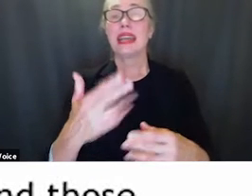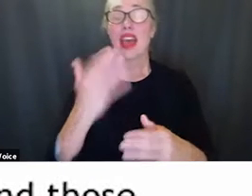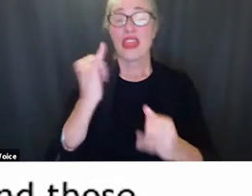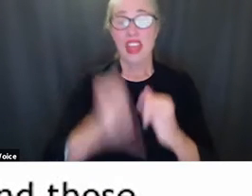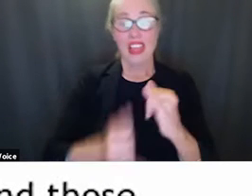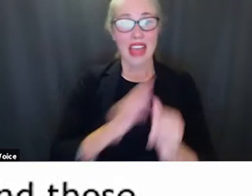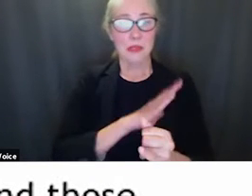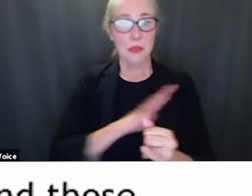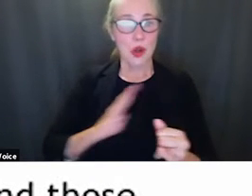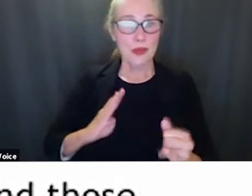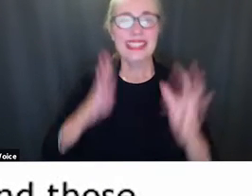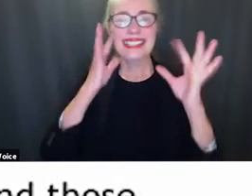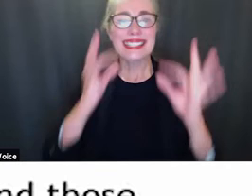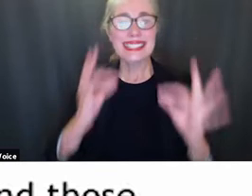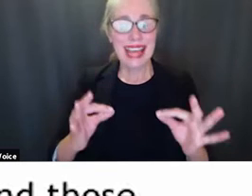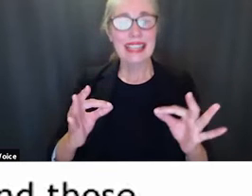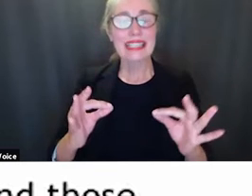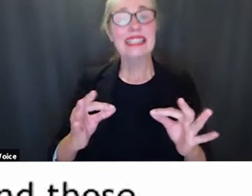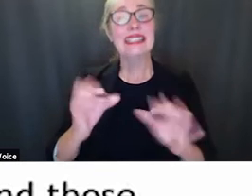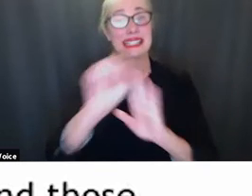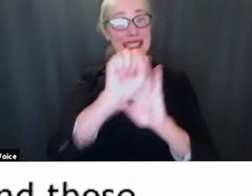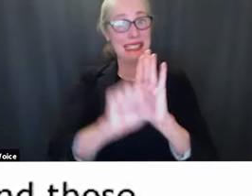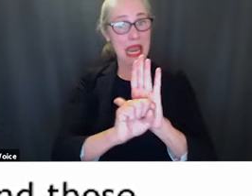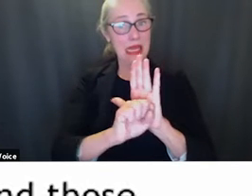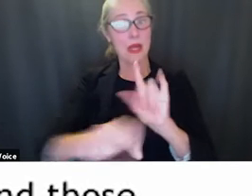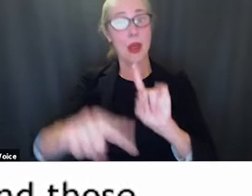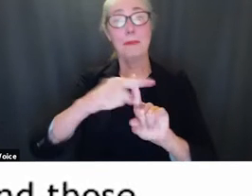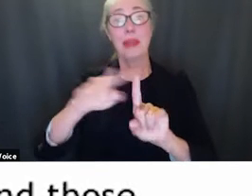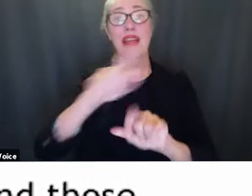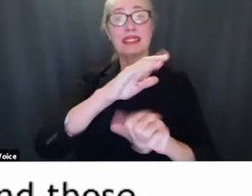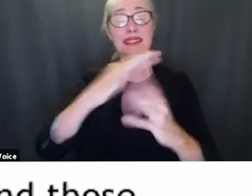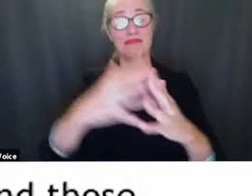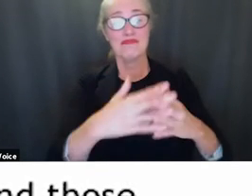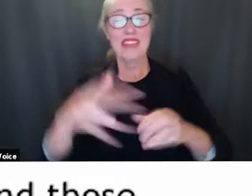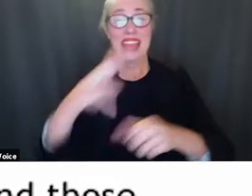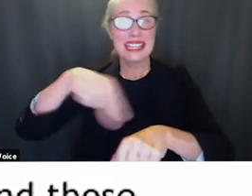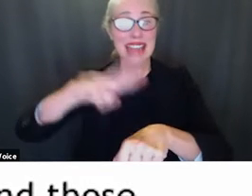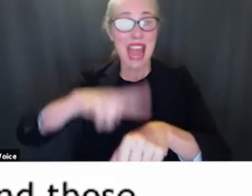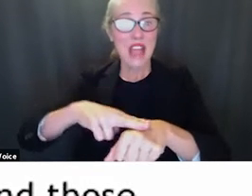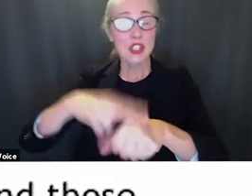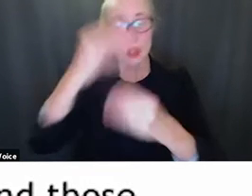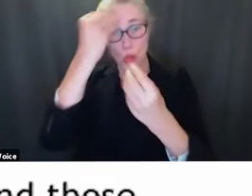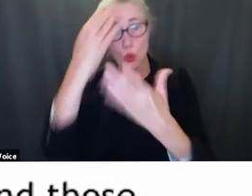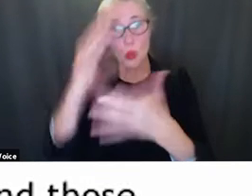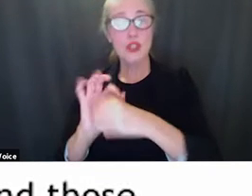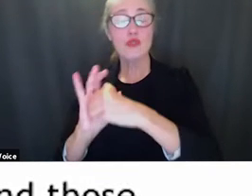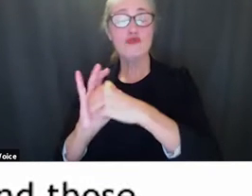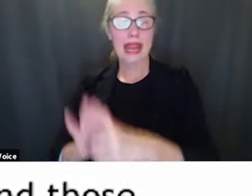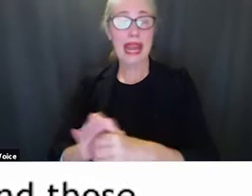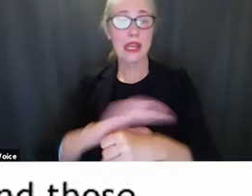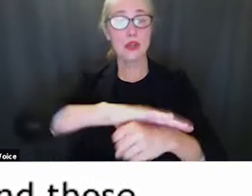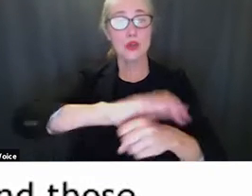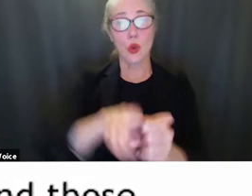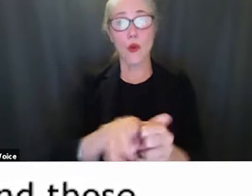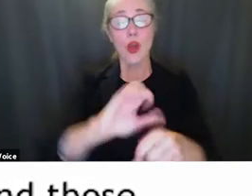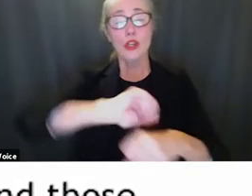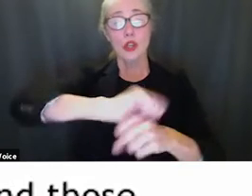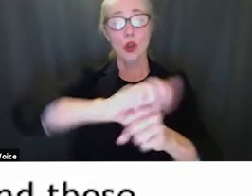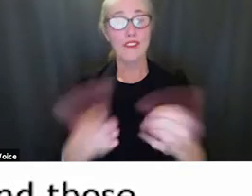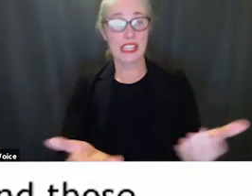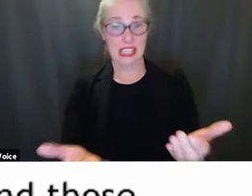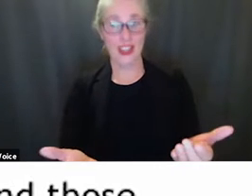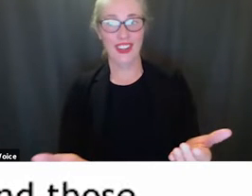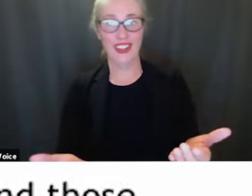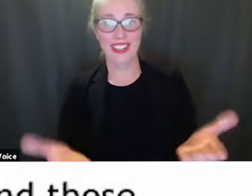traerles noticias estatales y nacionales sobre COVID y cómo esto se relaciona con esto.